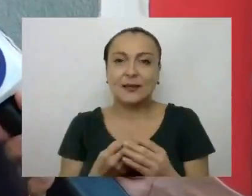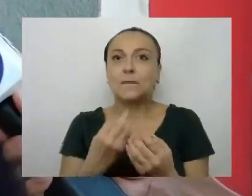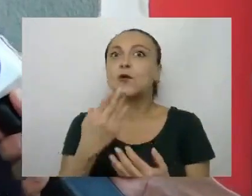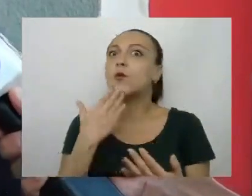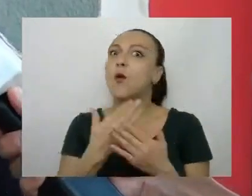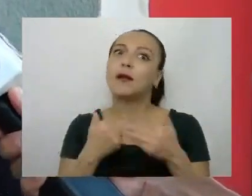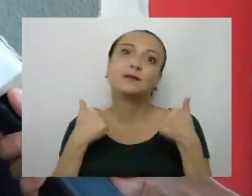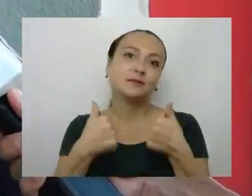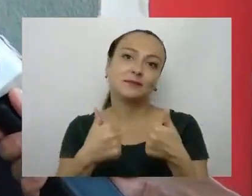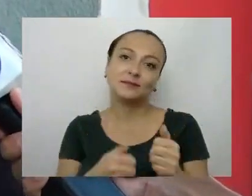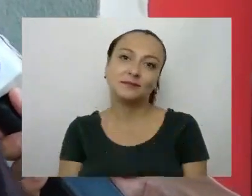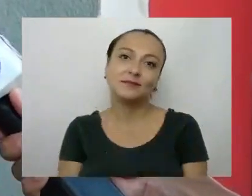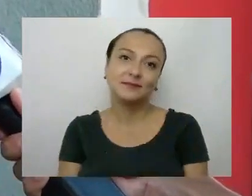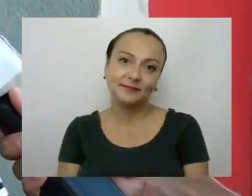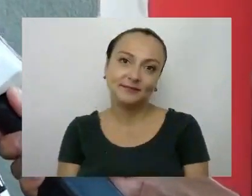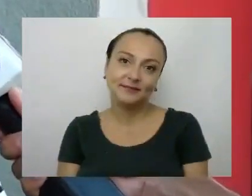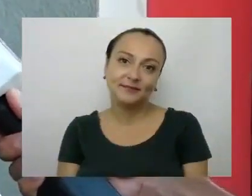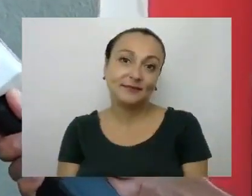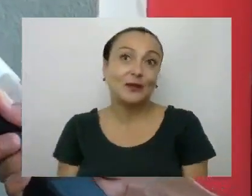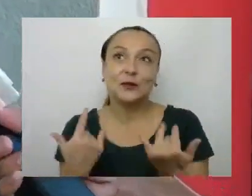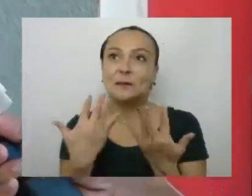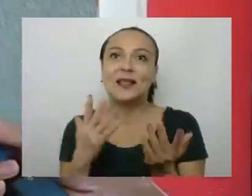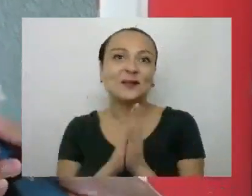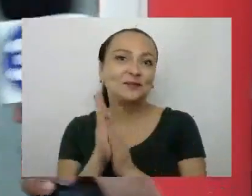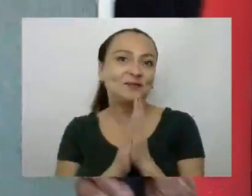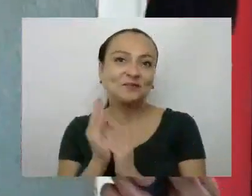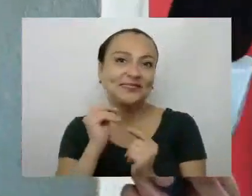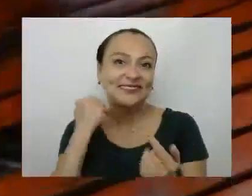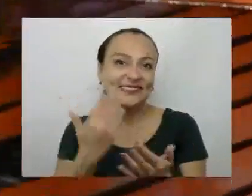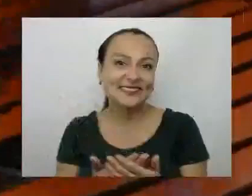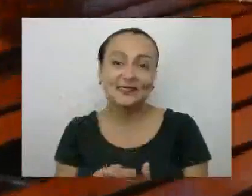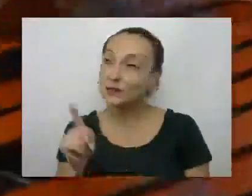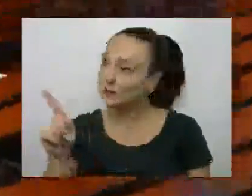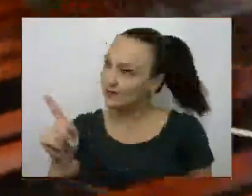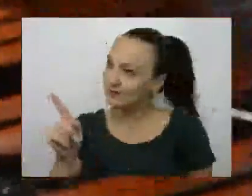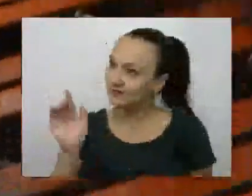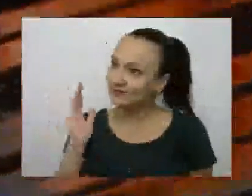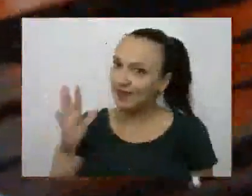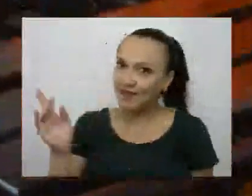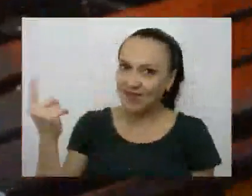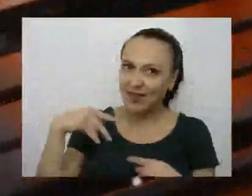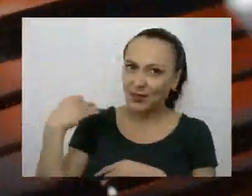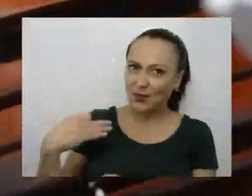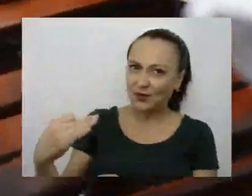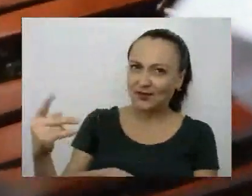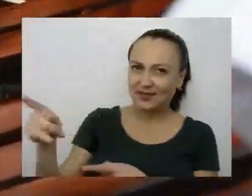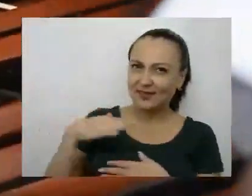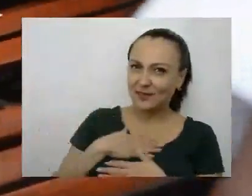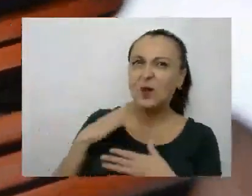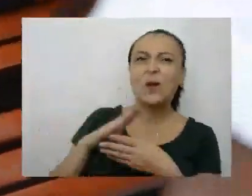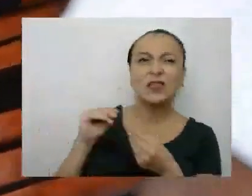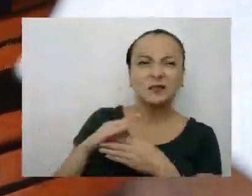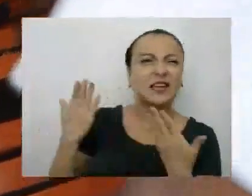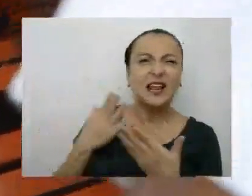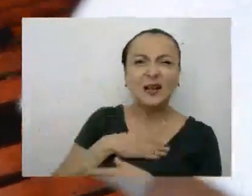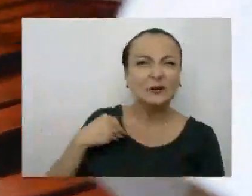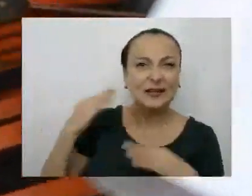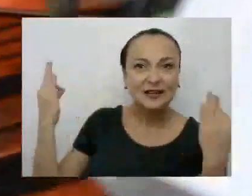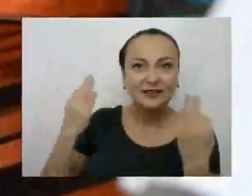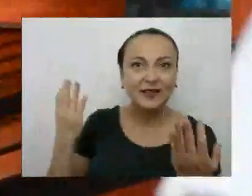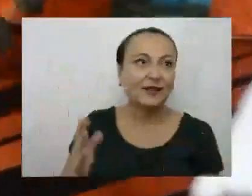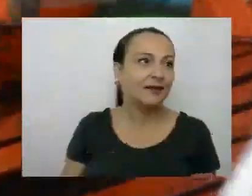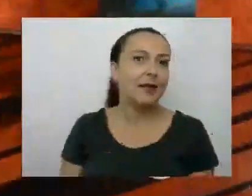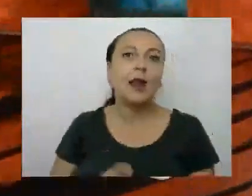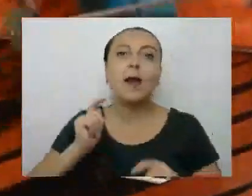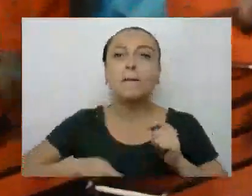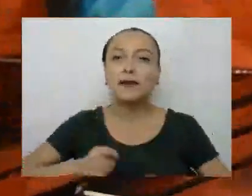y ya estoy esperando nada más que lleguen. Usted es uno de los que viene todos los días a disfrutar, cuénteme qué más le gusta de la fiesta. Las